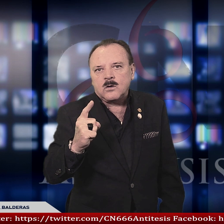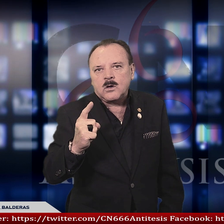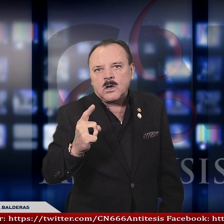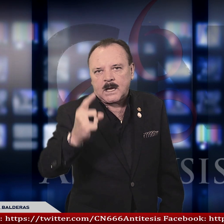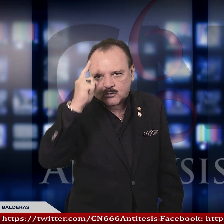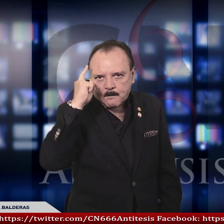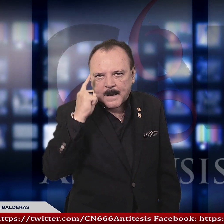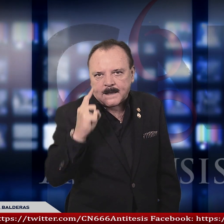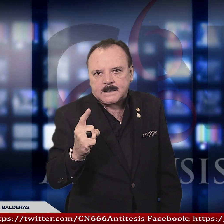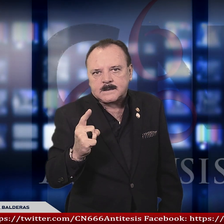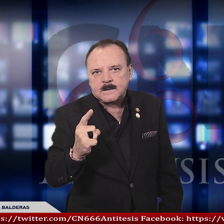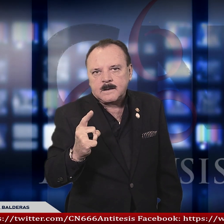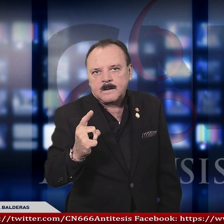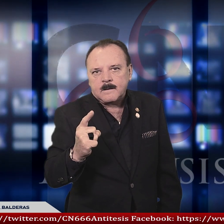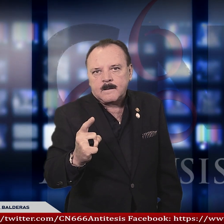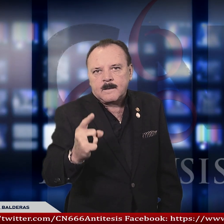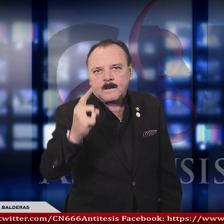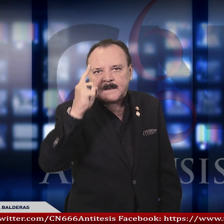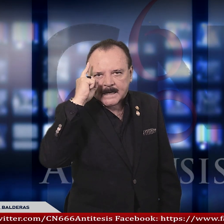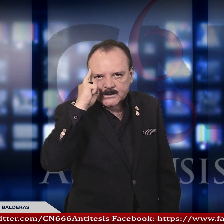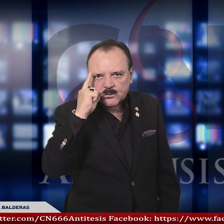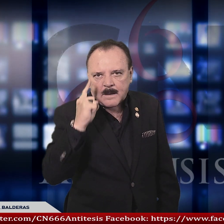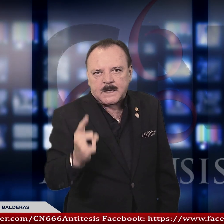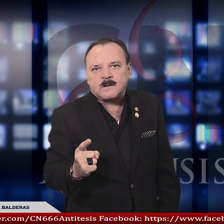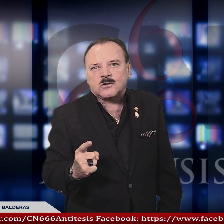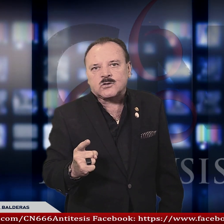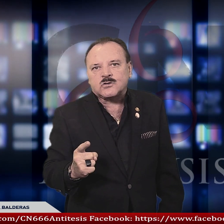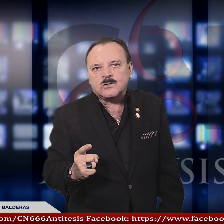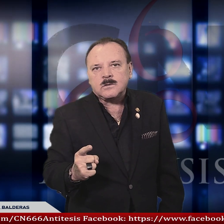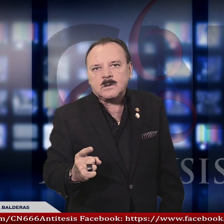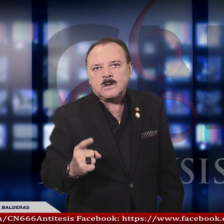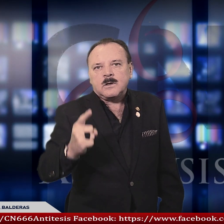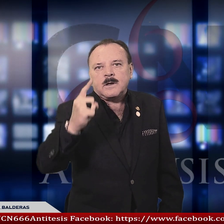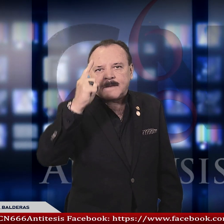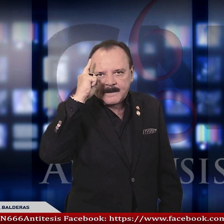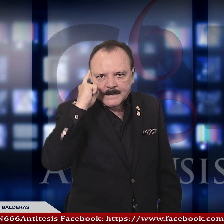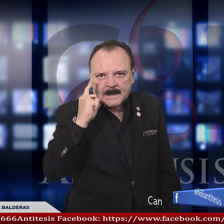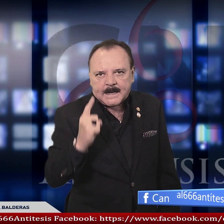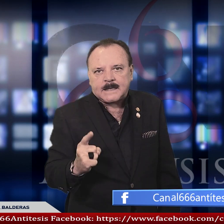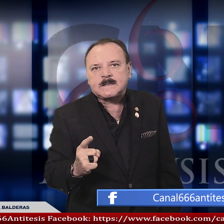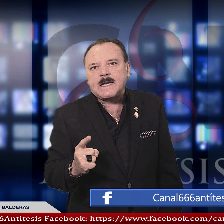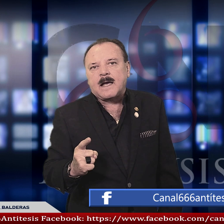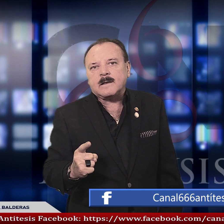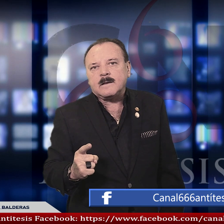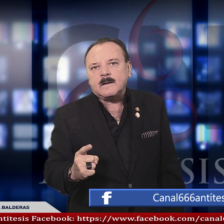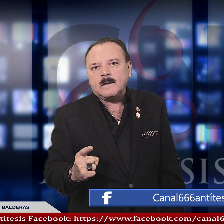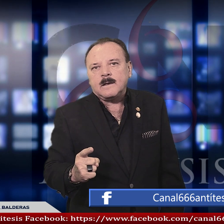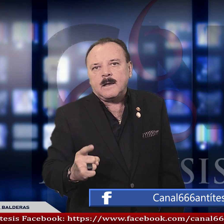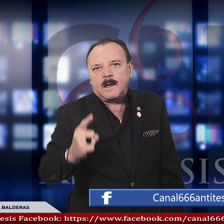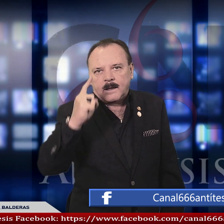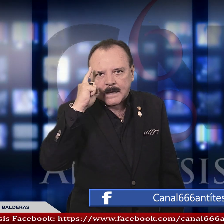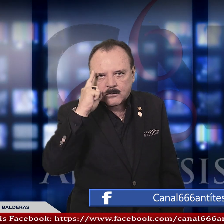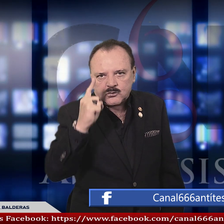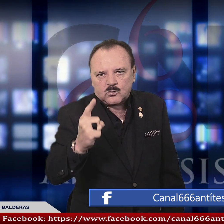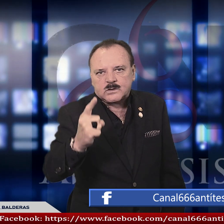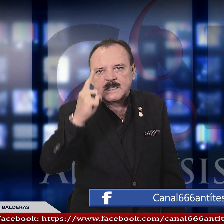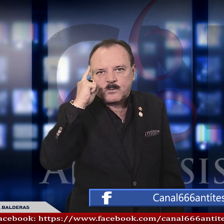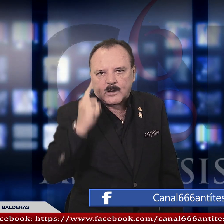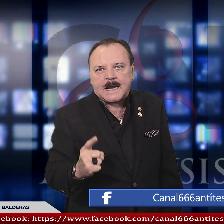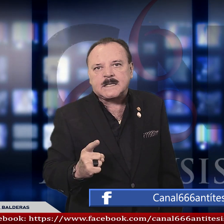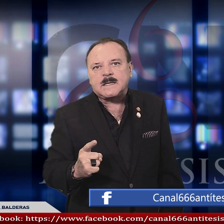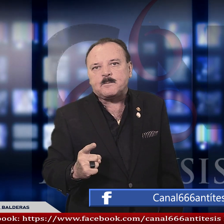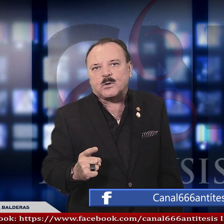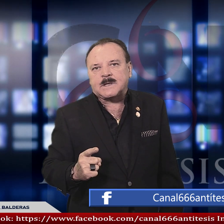México es un país de razonamientos, de inteligencia y de